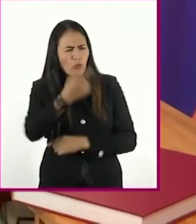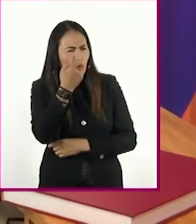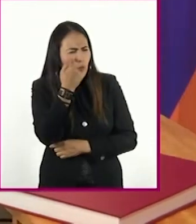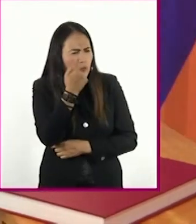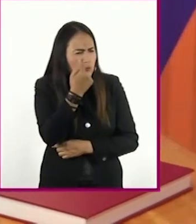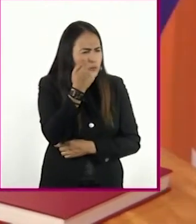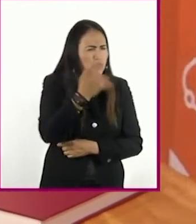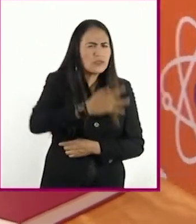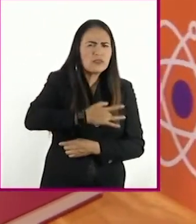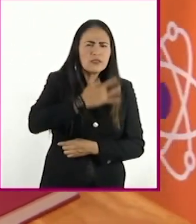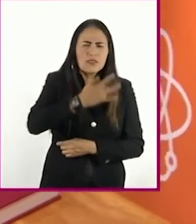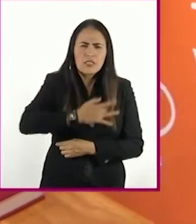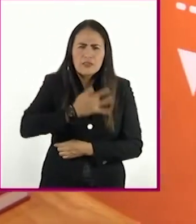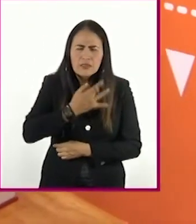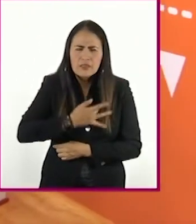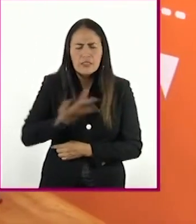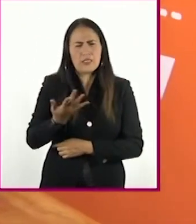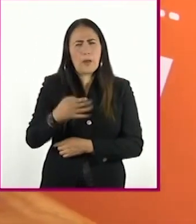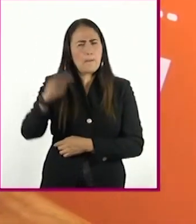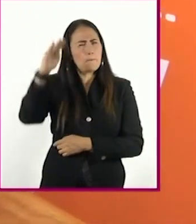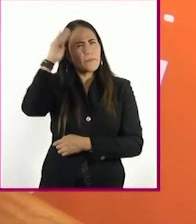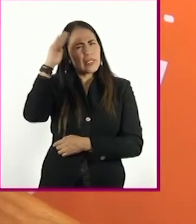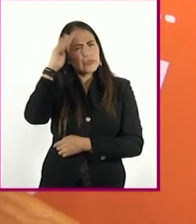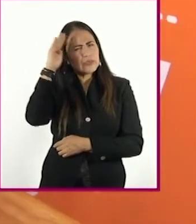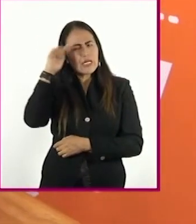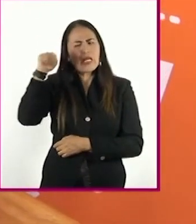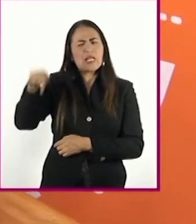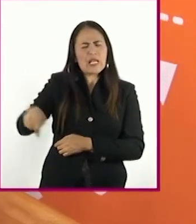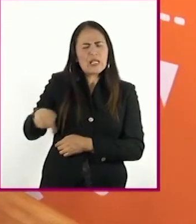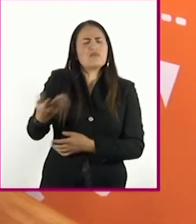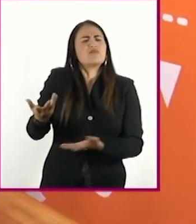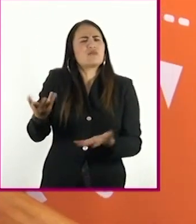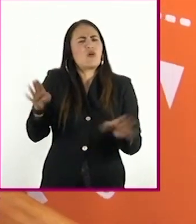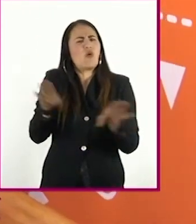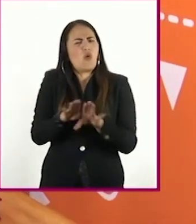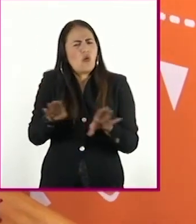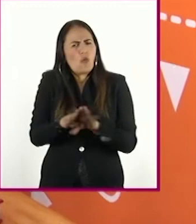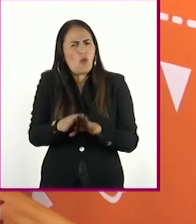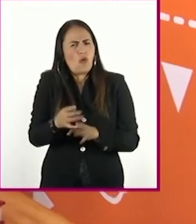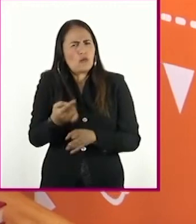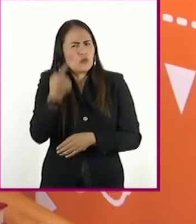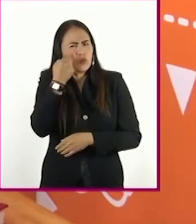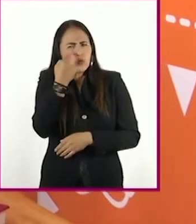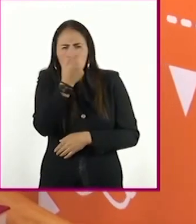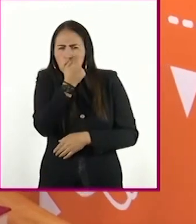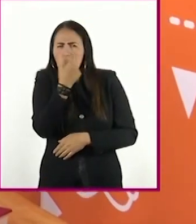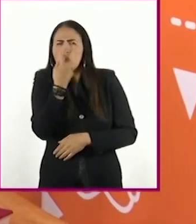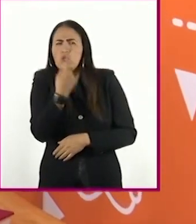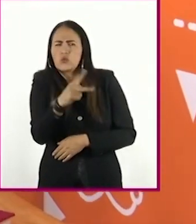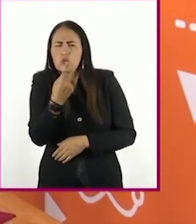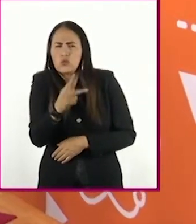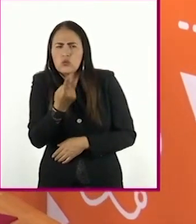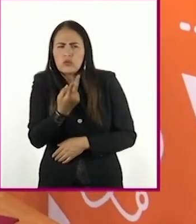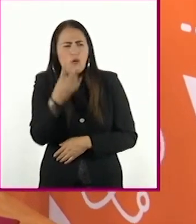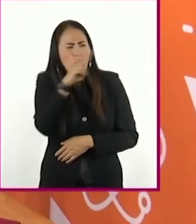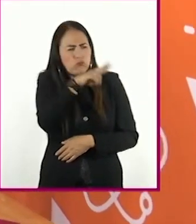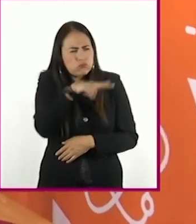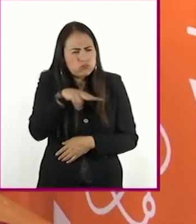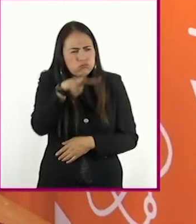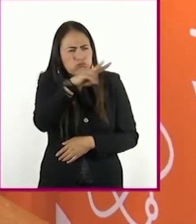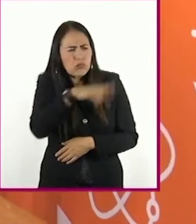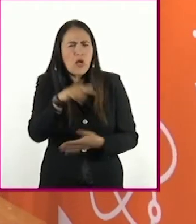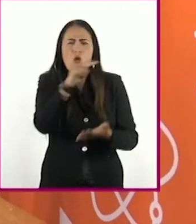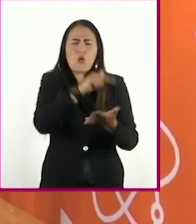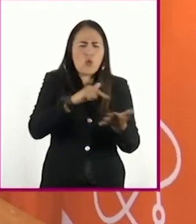los que habla. Pensar desde qué lugar habla, cómo habla del mundo, qué palabras asigna a los espacios de